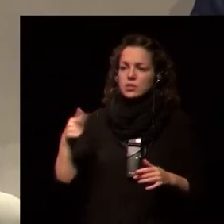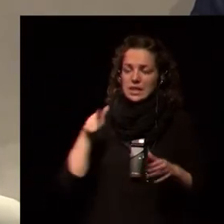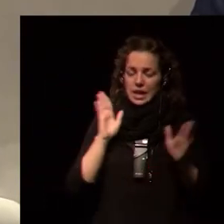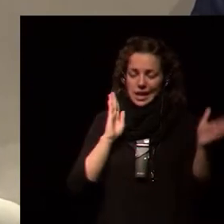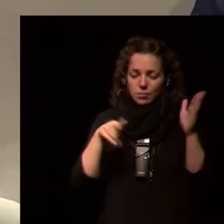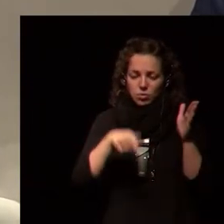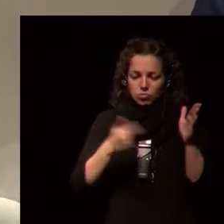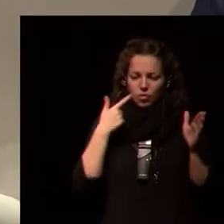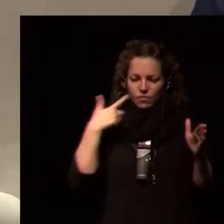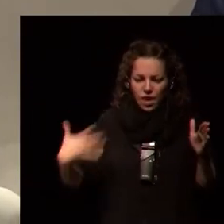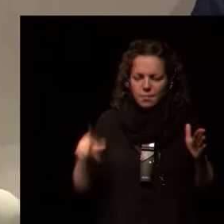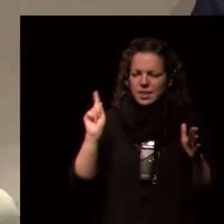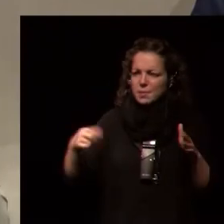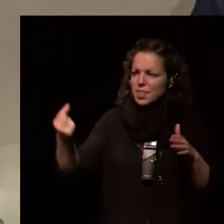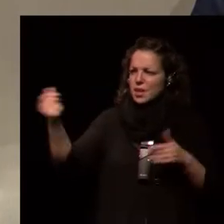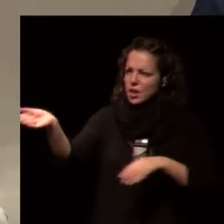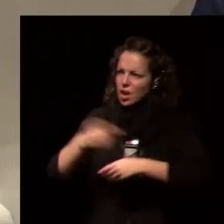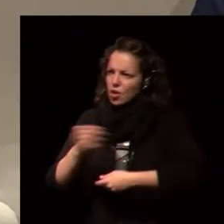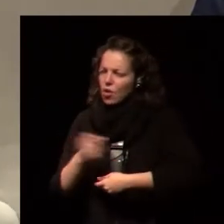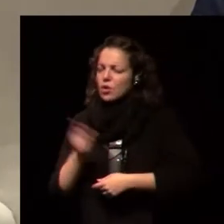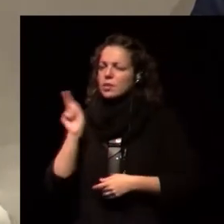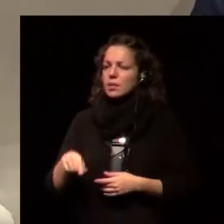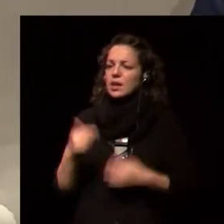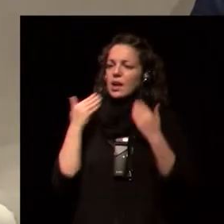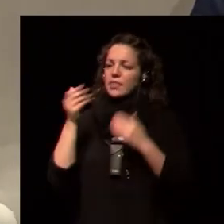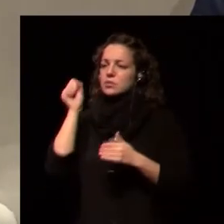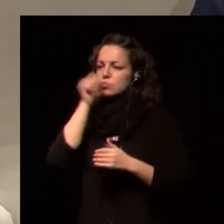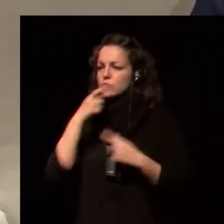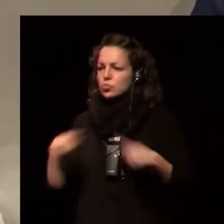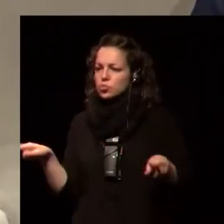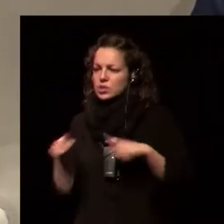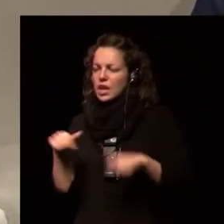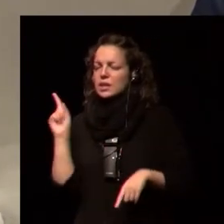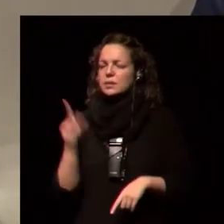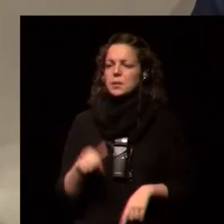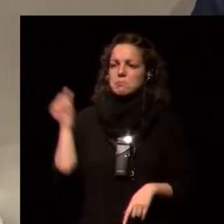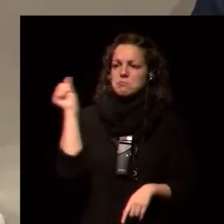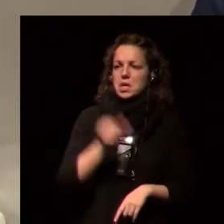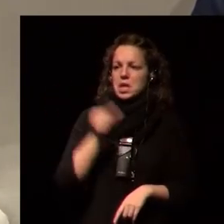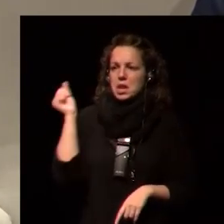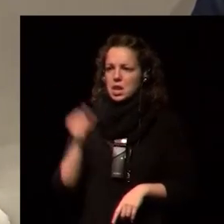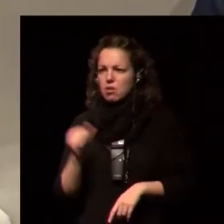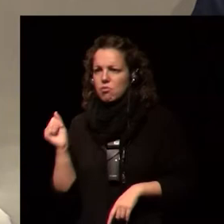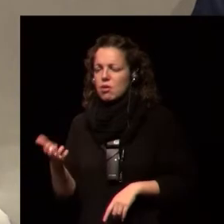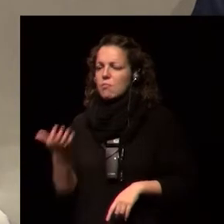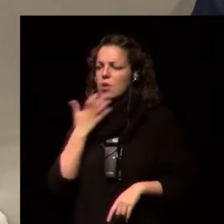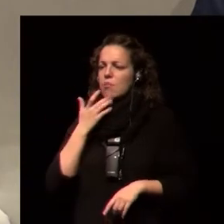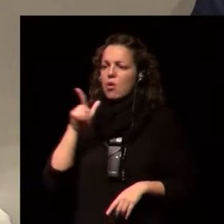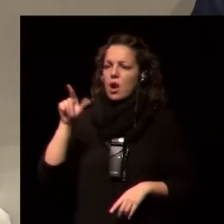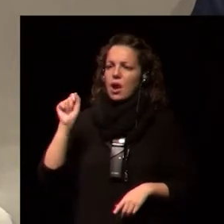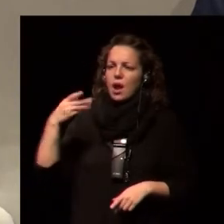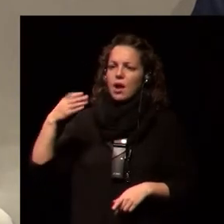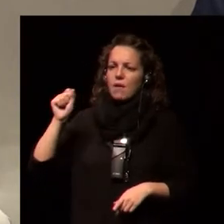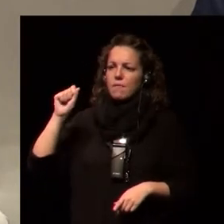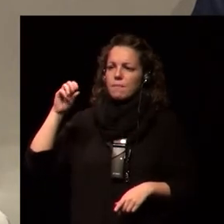dinero a la vez con musicales como Zoot Zoot y películas largometrajes como La Bamba, sobre la